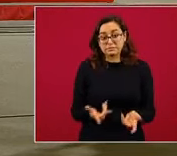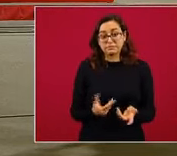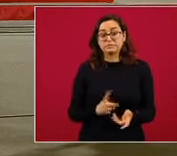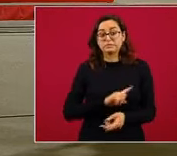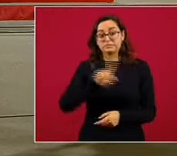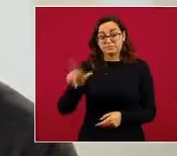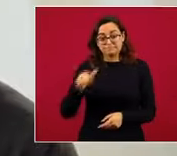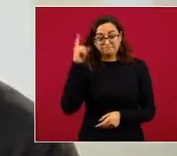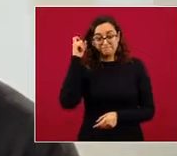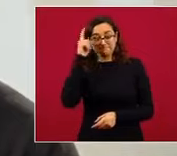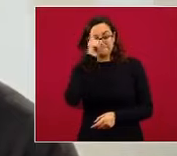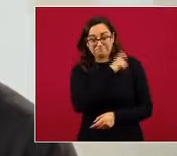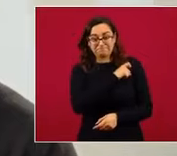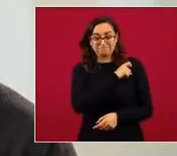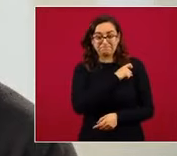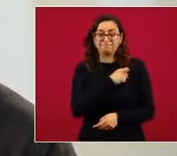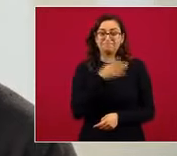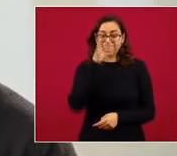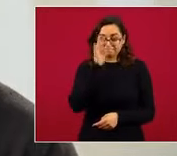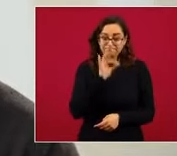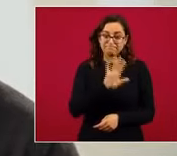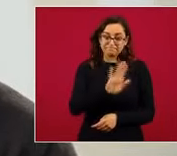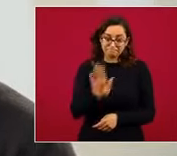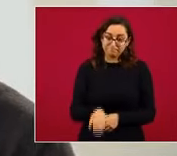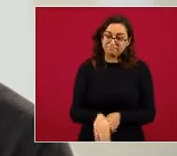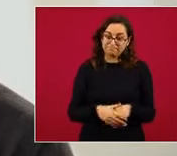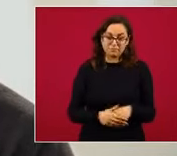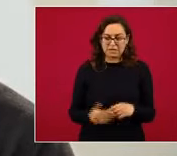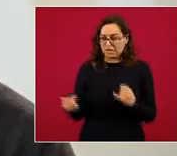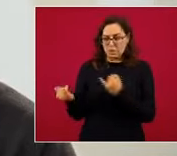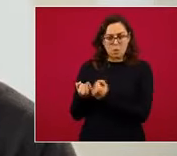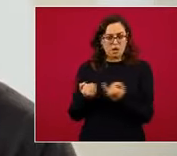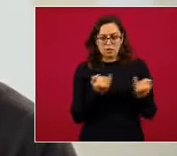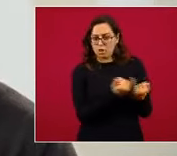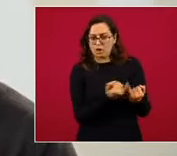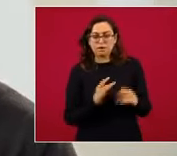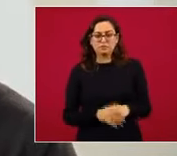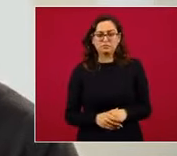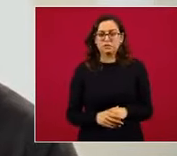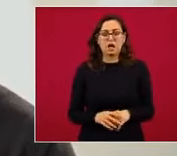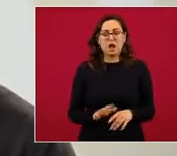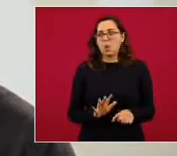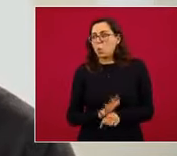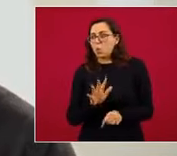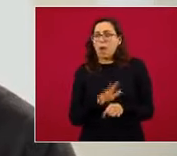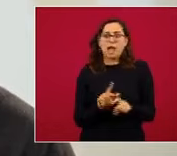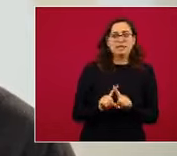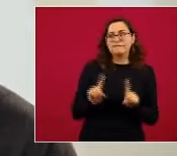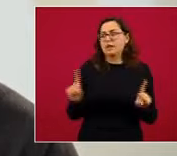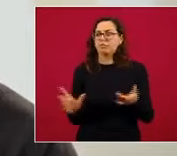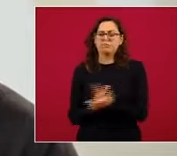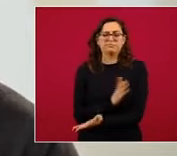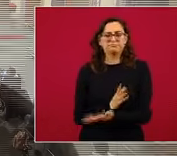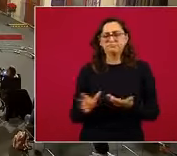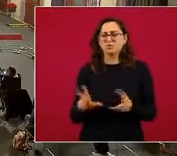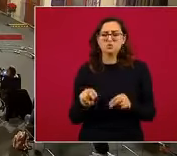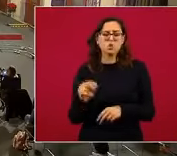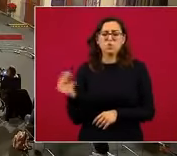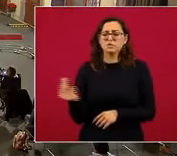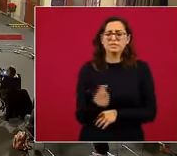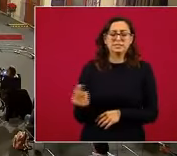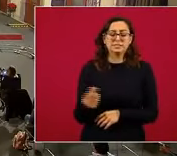complicaciones, y producto de estas complicaciones la muerte. Entonces no es necesario que tratemos de diferenciar entre una u otra enfermedad, lo que sí